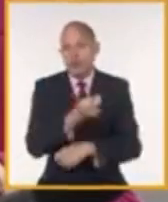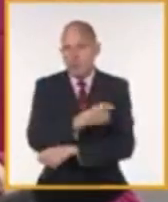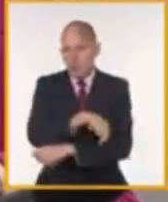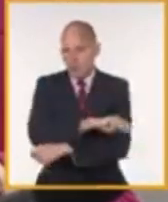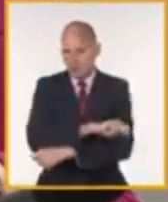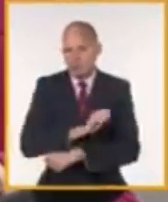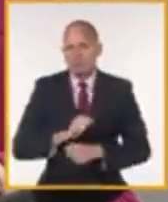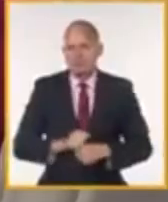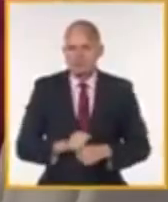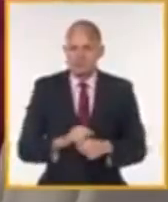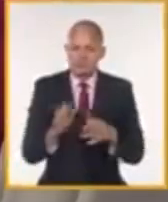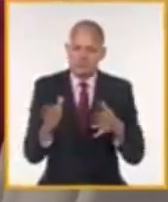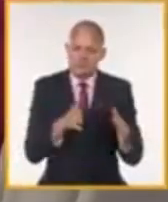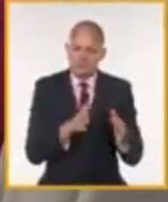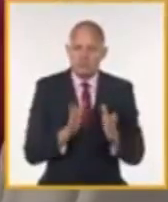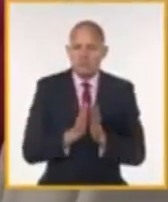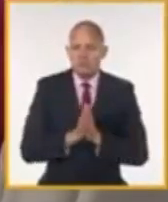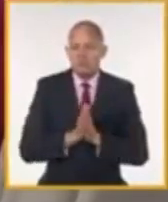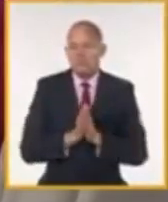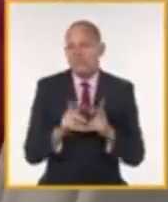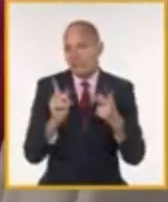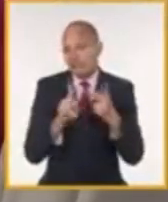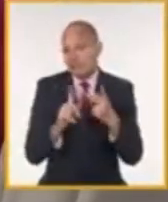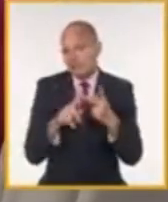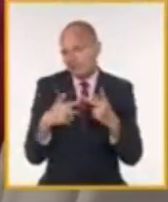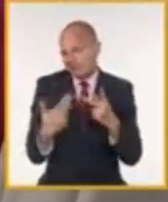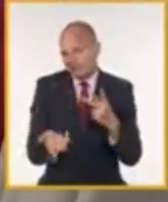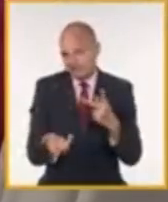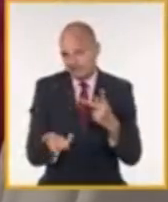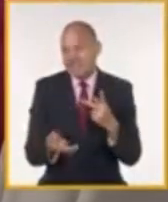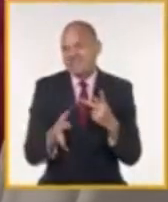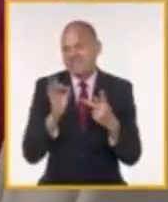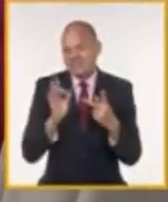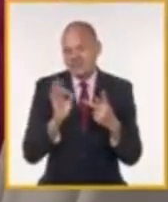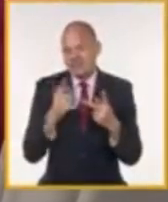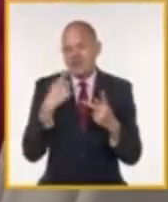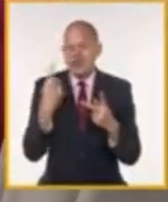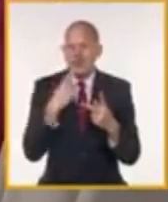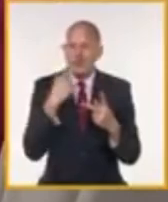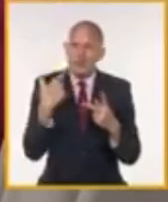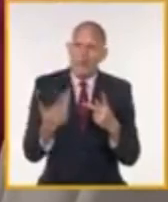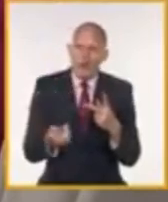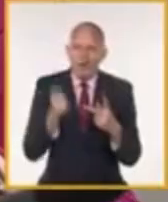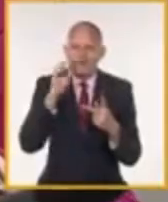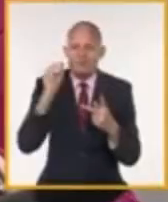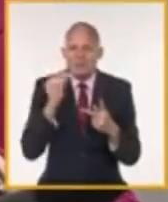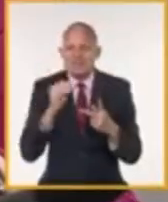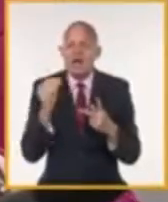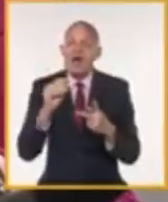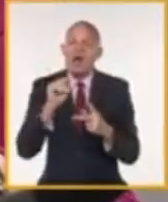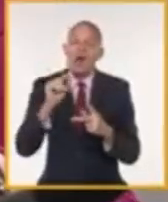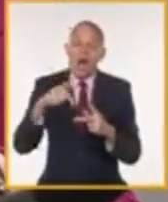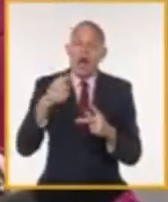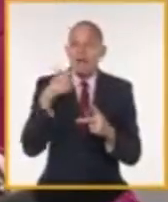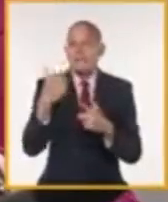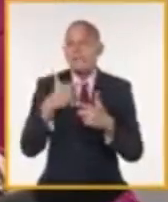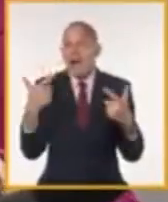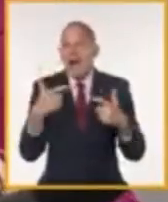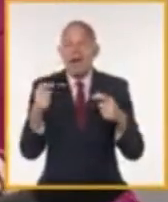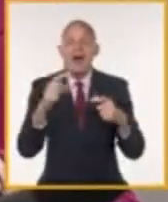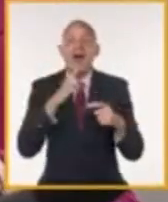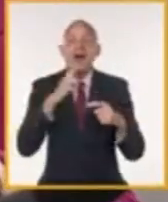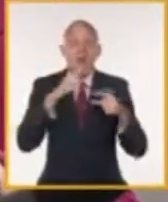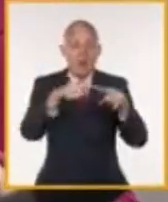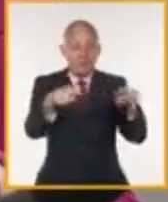nuestro. Otro de los programas que se trabaja es la recuperación y construcción de hectáreas, que ya se abordaba por el director